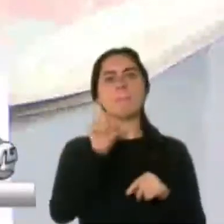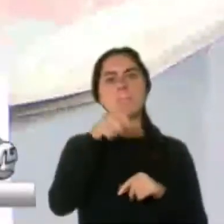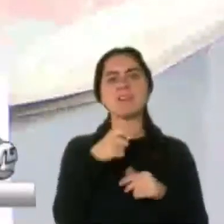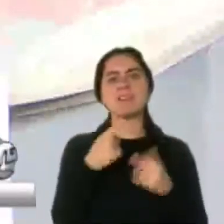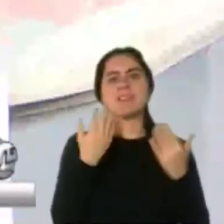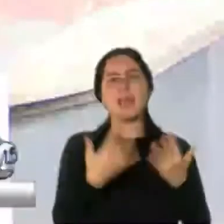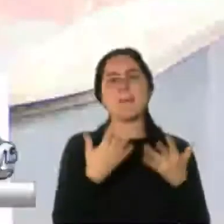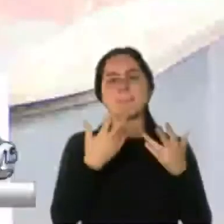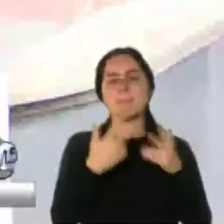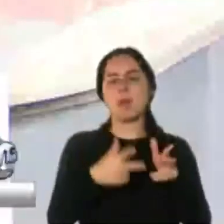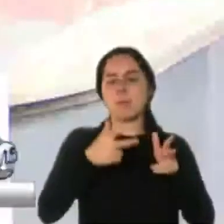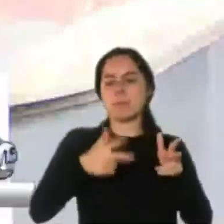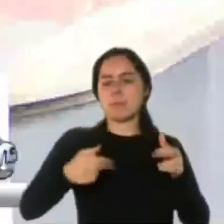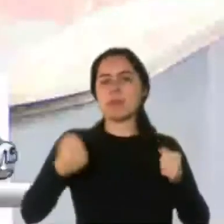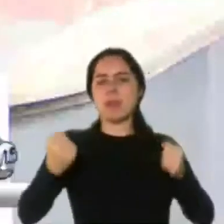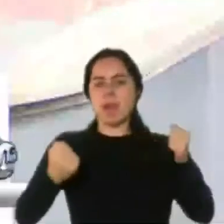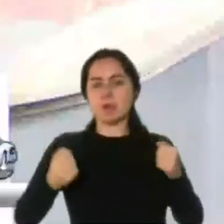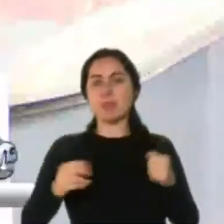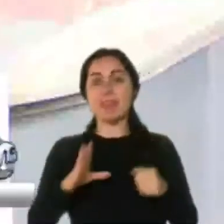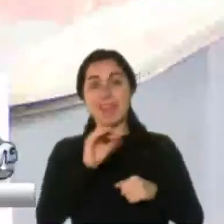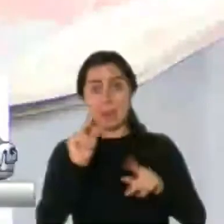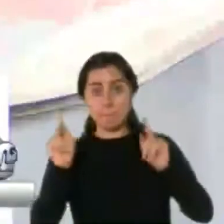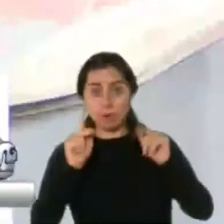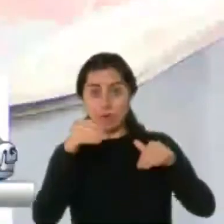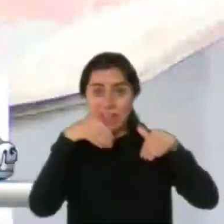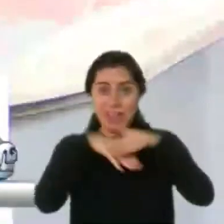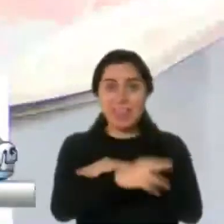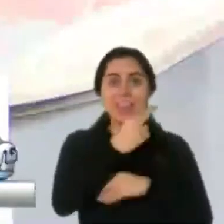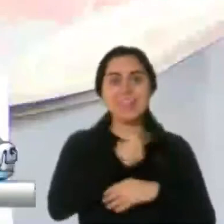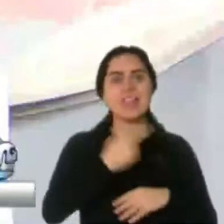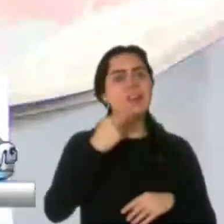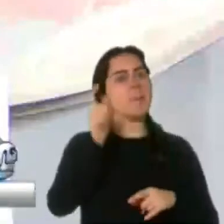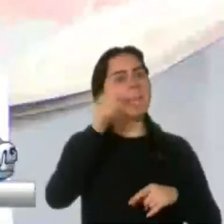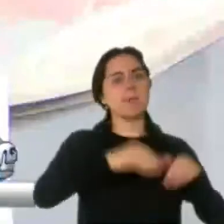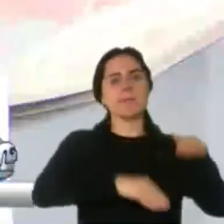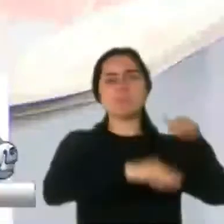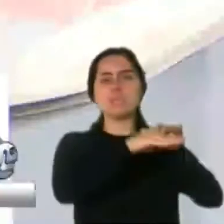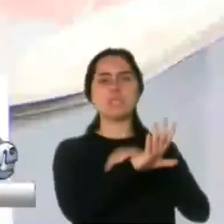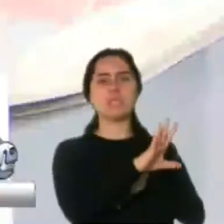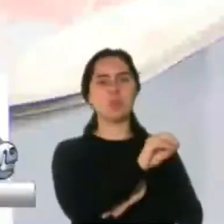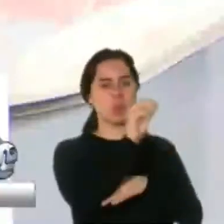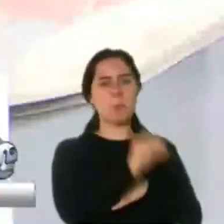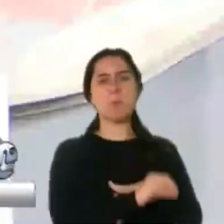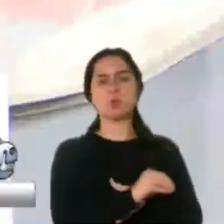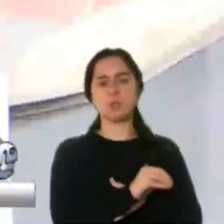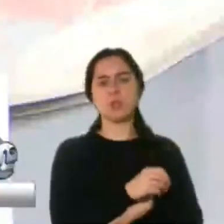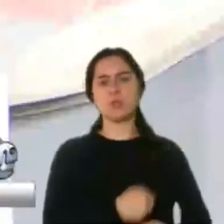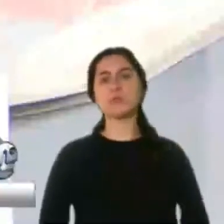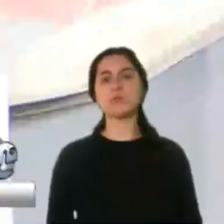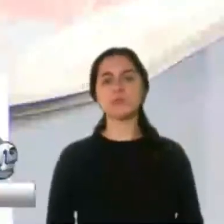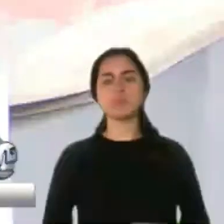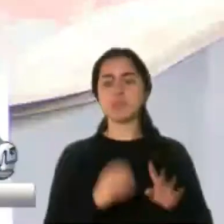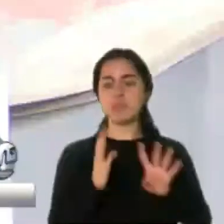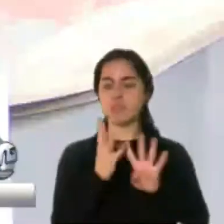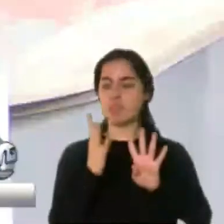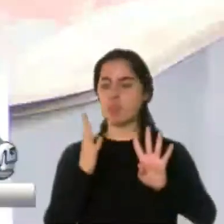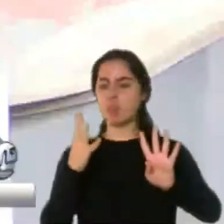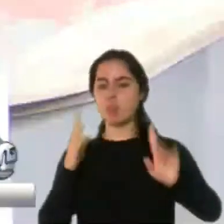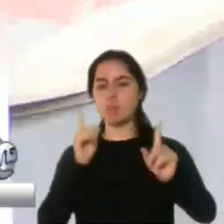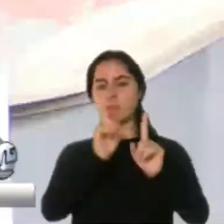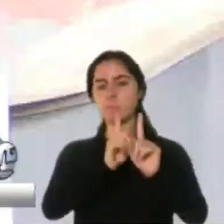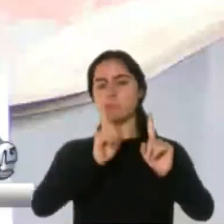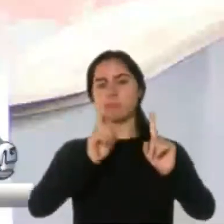del 50% de capacidad o de ocupación. No se permiten las filas de espera en los